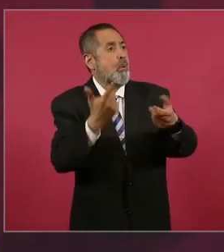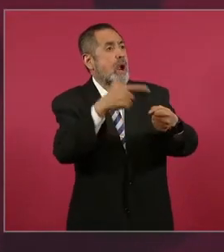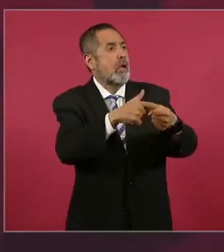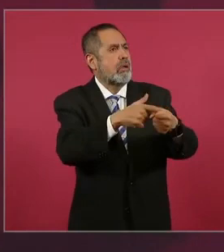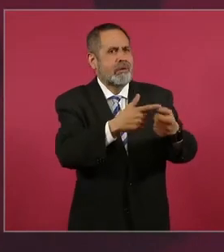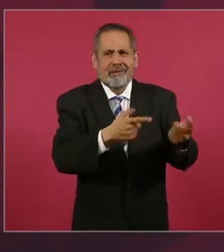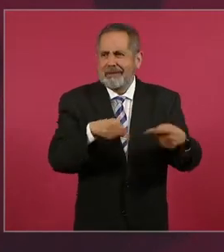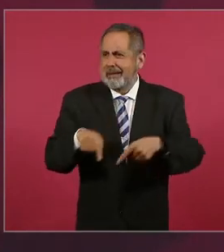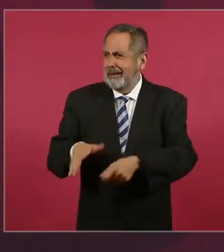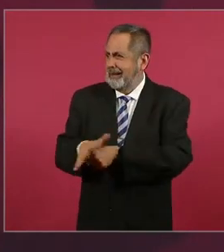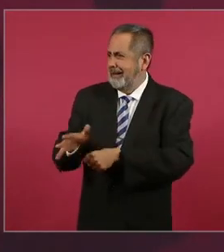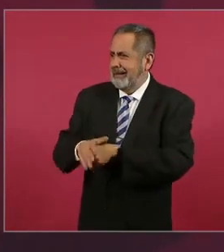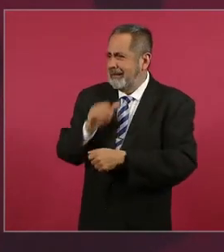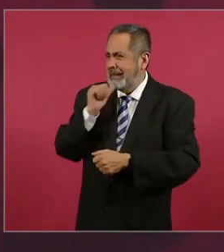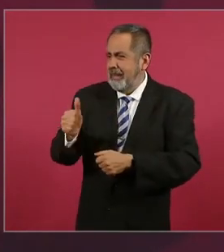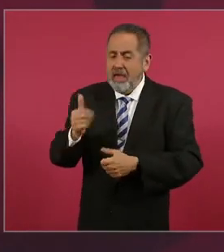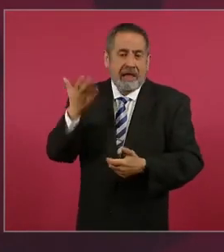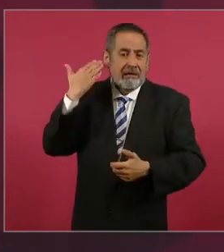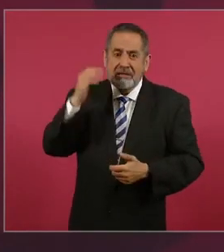porque